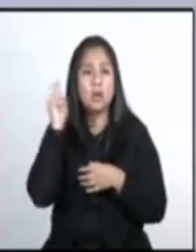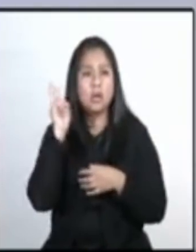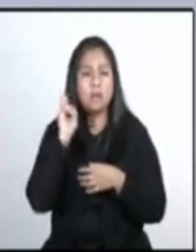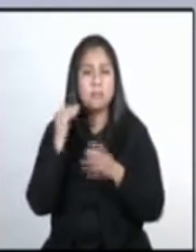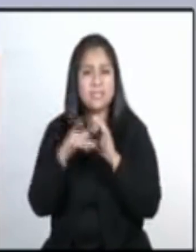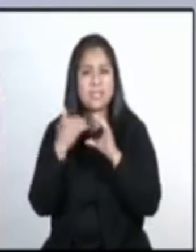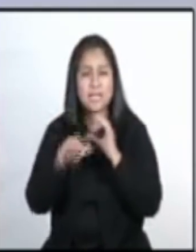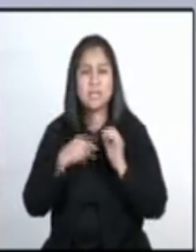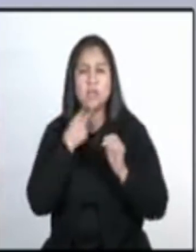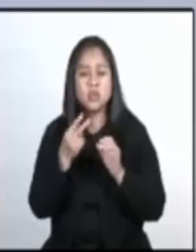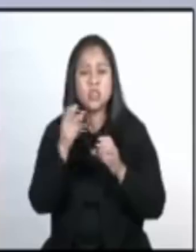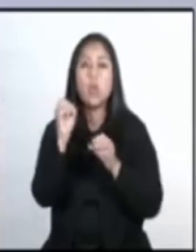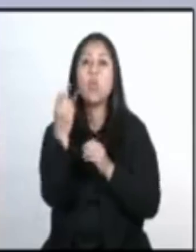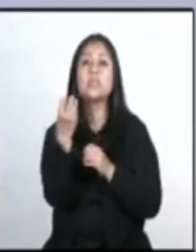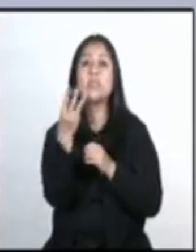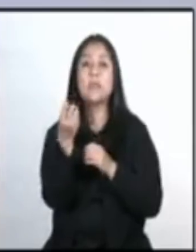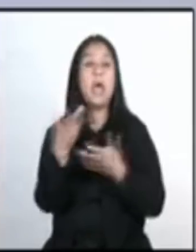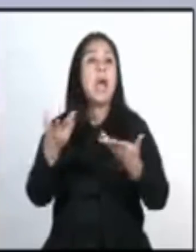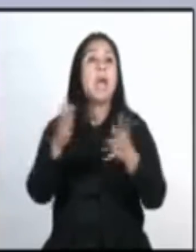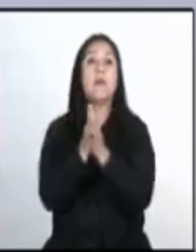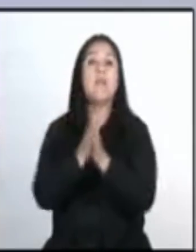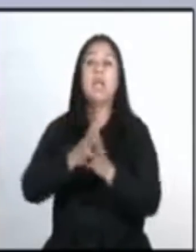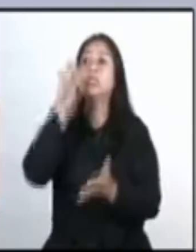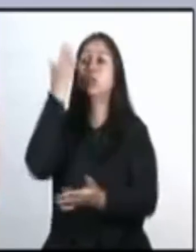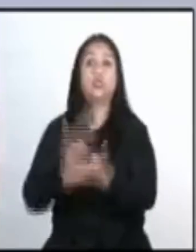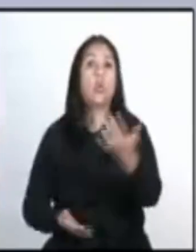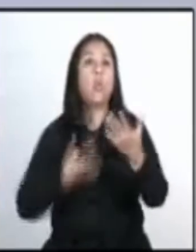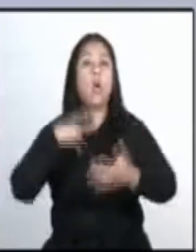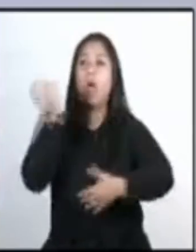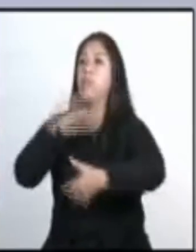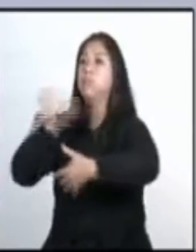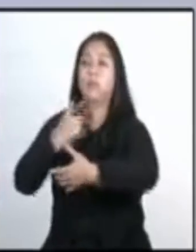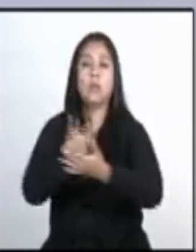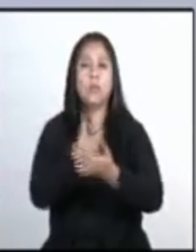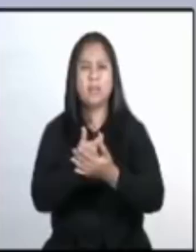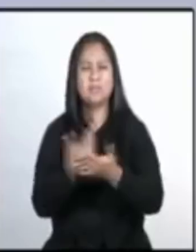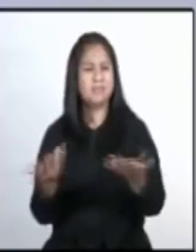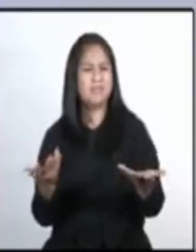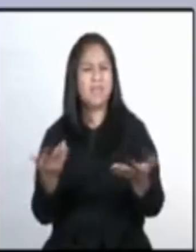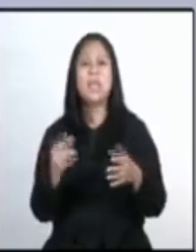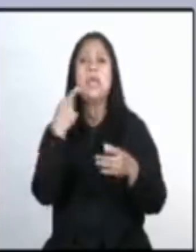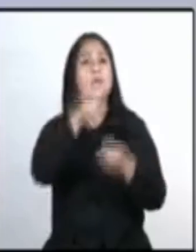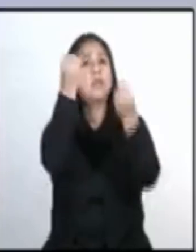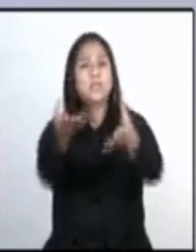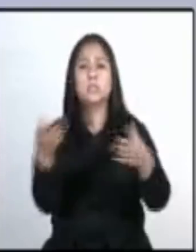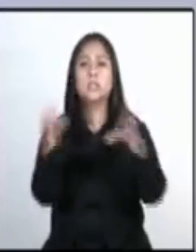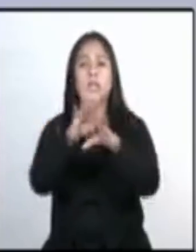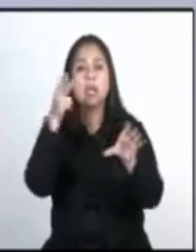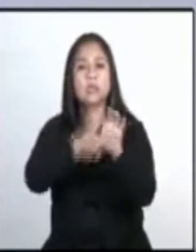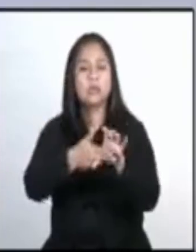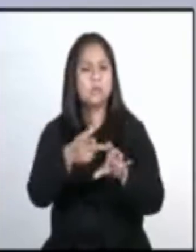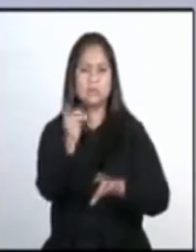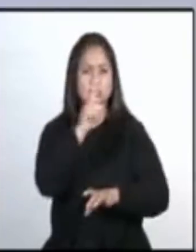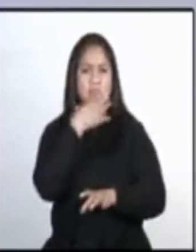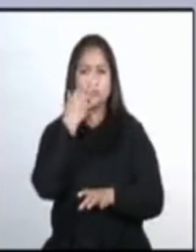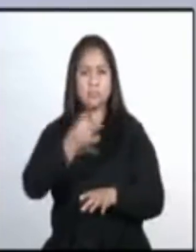donde dicen que saliera todo el mundo a comprar generando caos, que se van a cerrar las gasolineras. No es cierto,